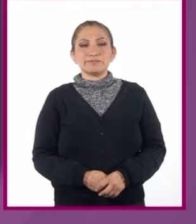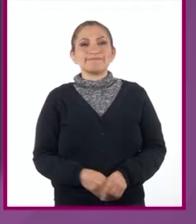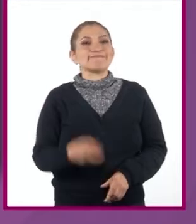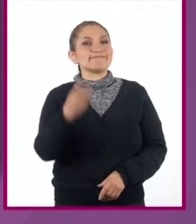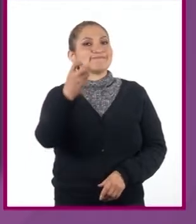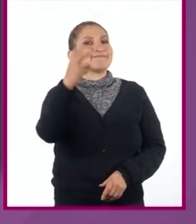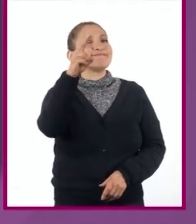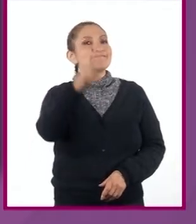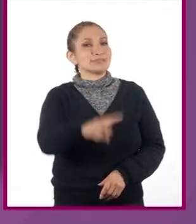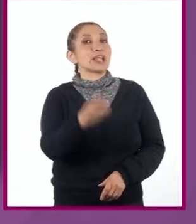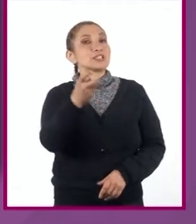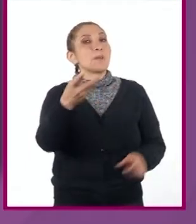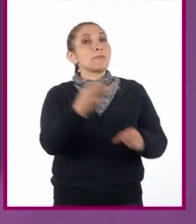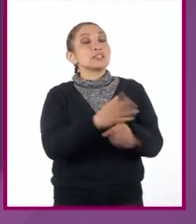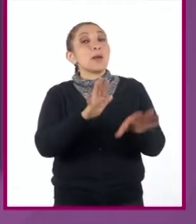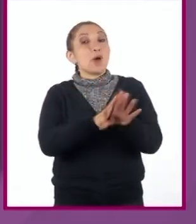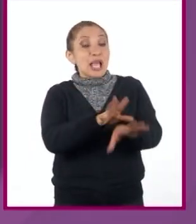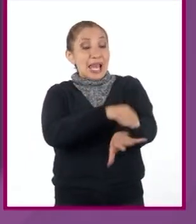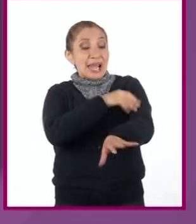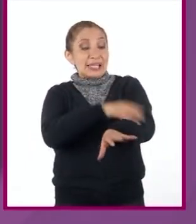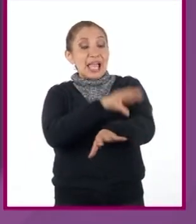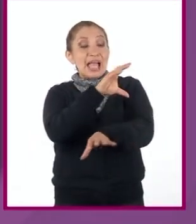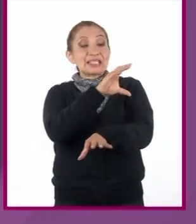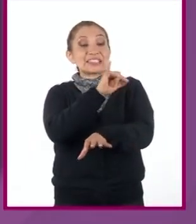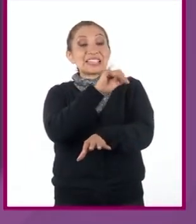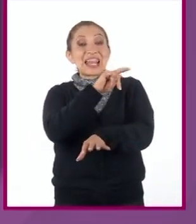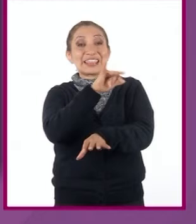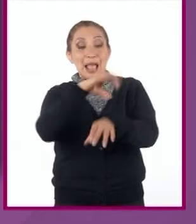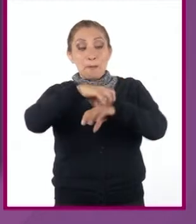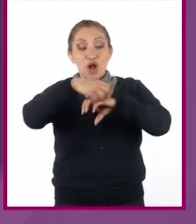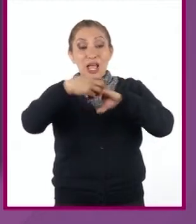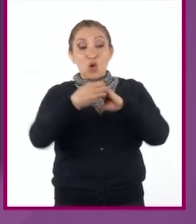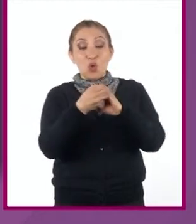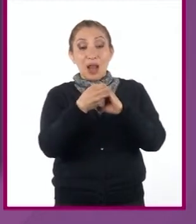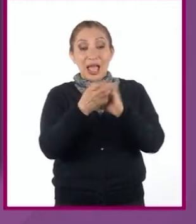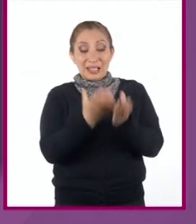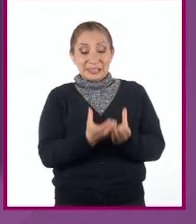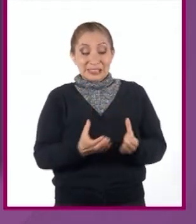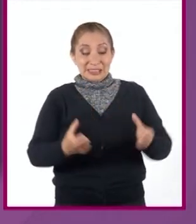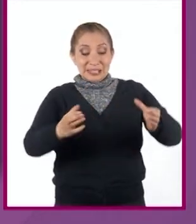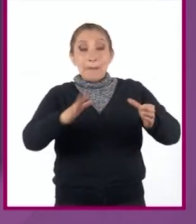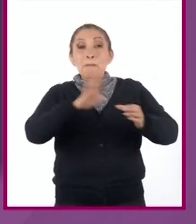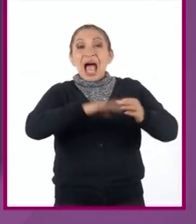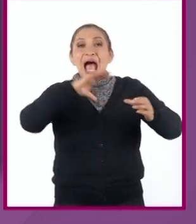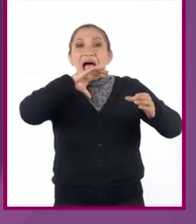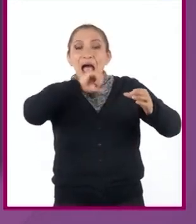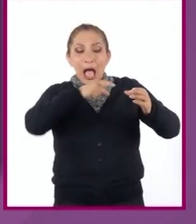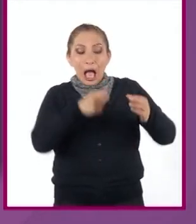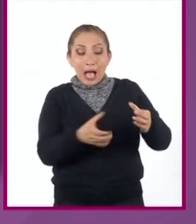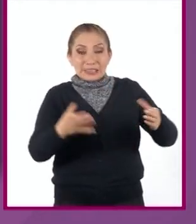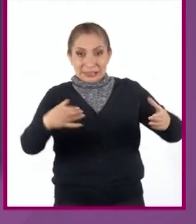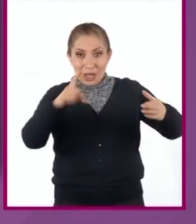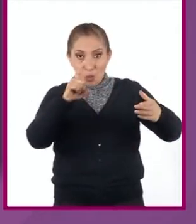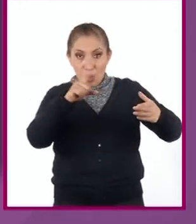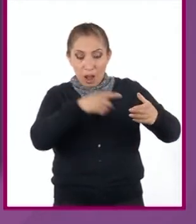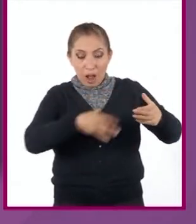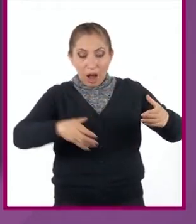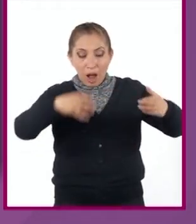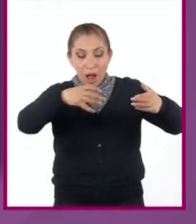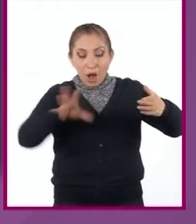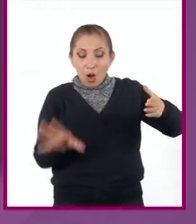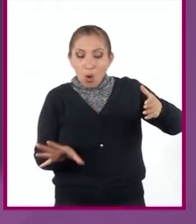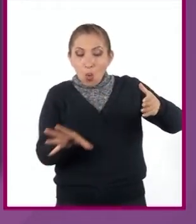¡Exacto! Esto ocurre porque la energía cinética de las moléculas del cuerpo que está a mayor temperatura, en este caso el agua,